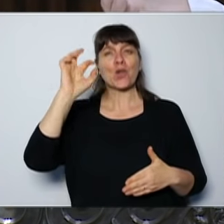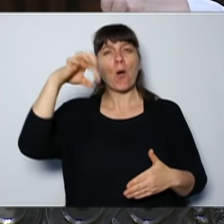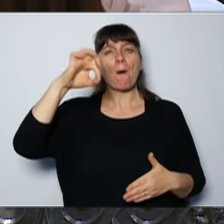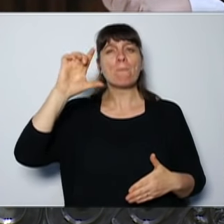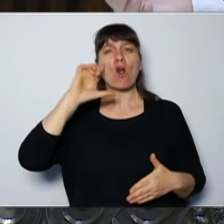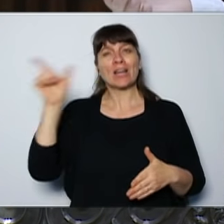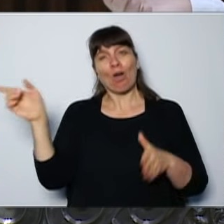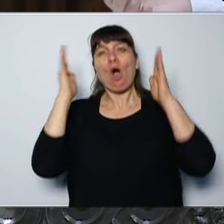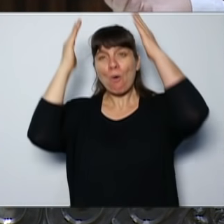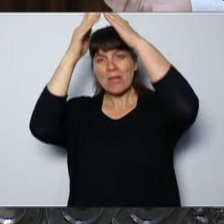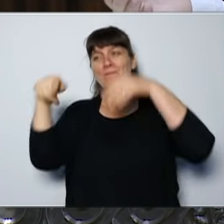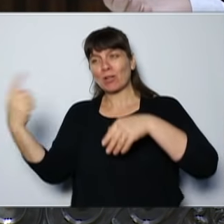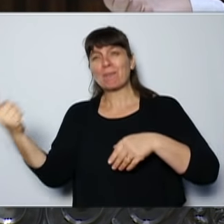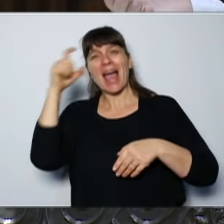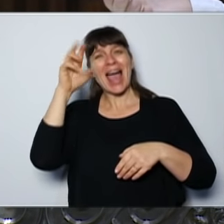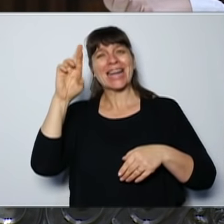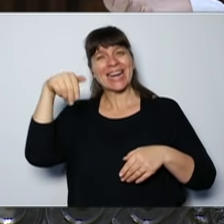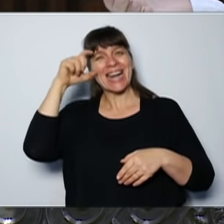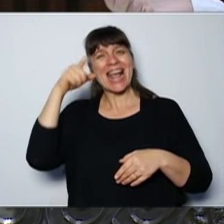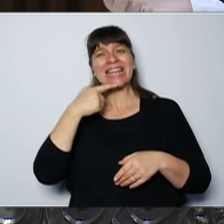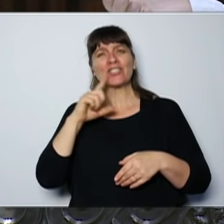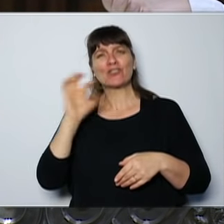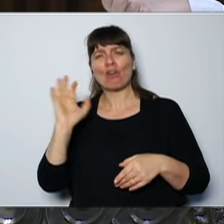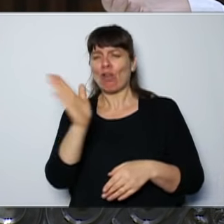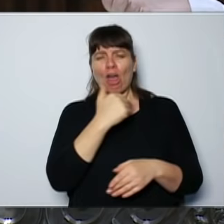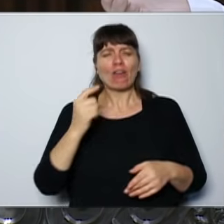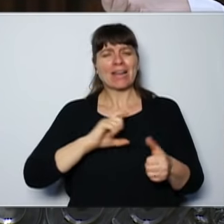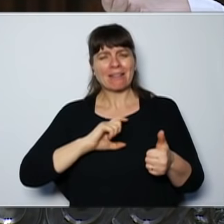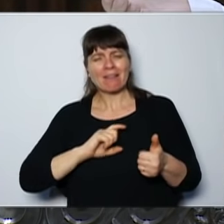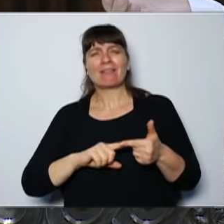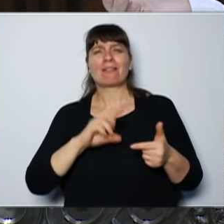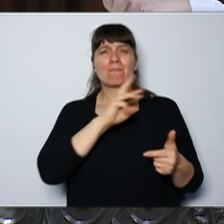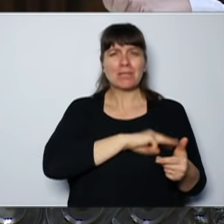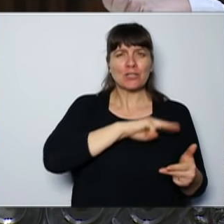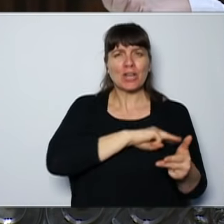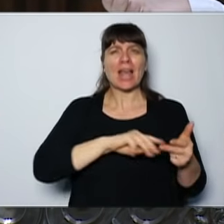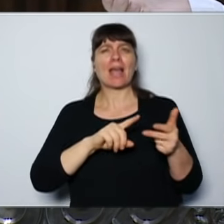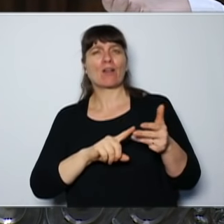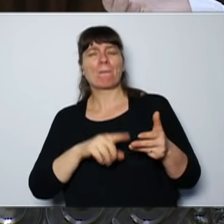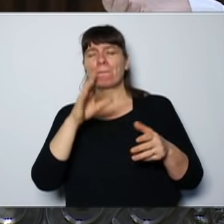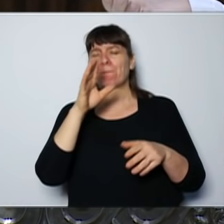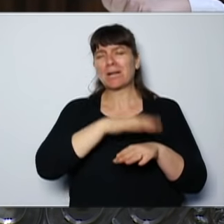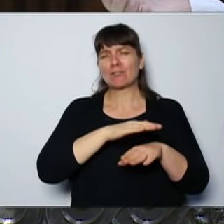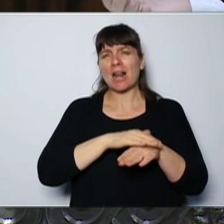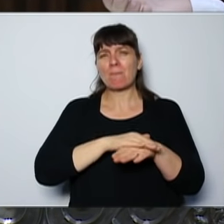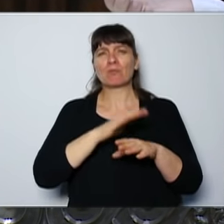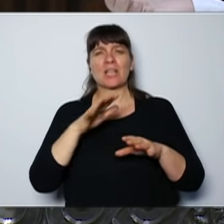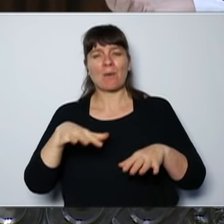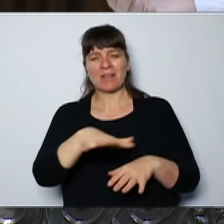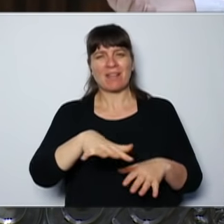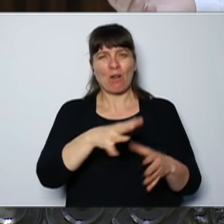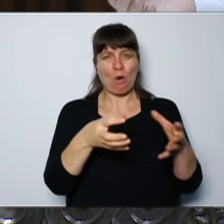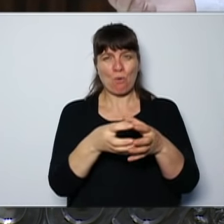que nos acompaña, todos los demás obispos, catequistas, misioneros, agentes de la palabra y pastores de tu